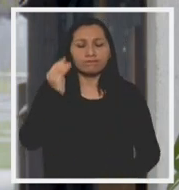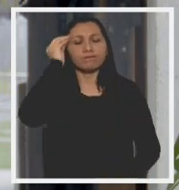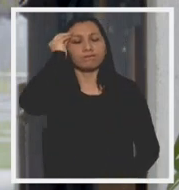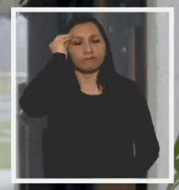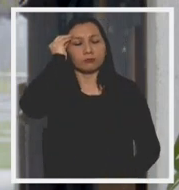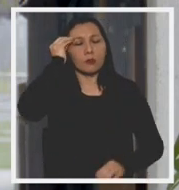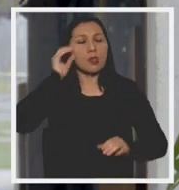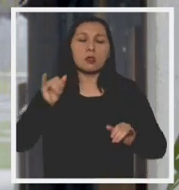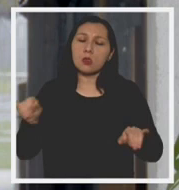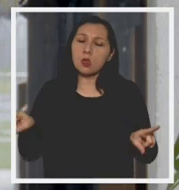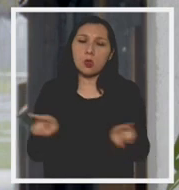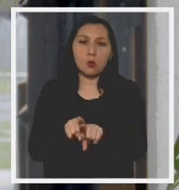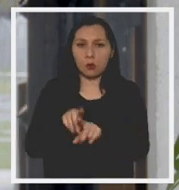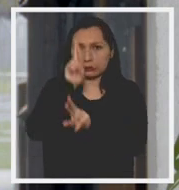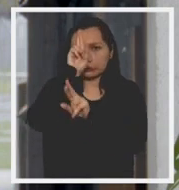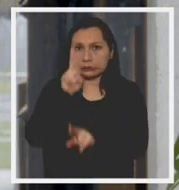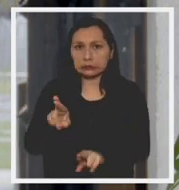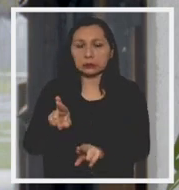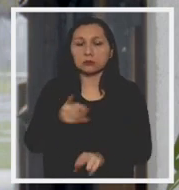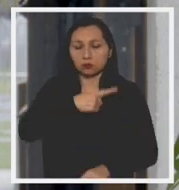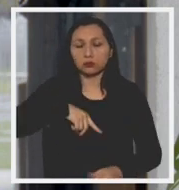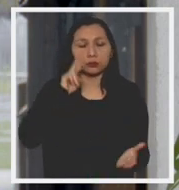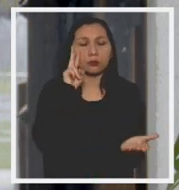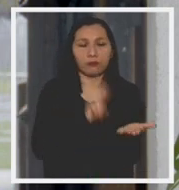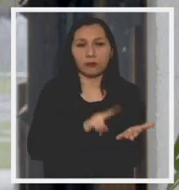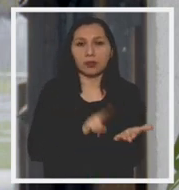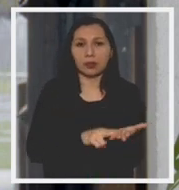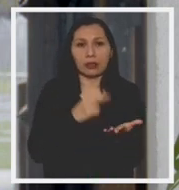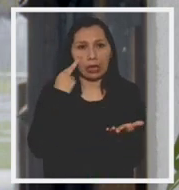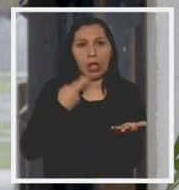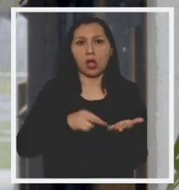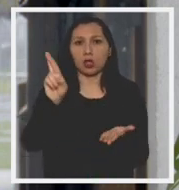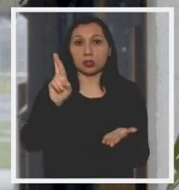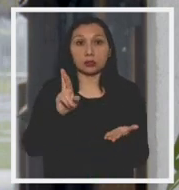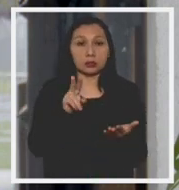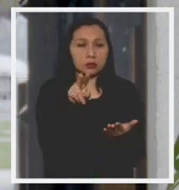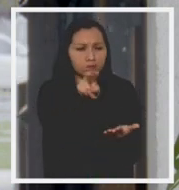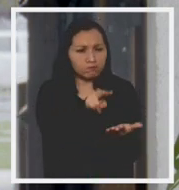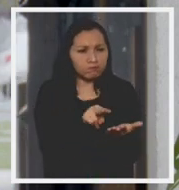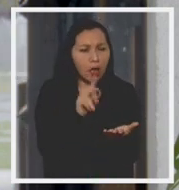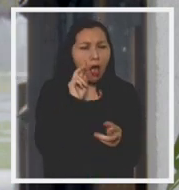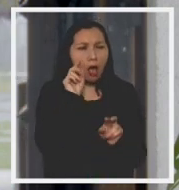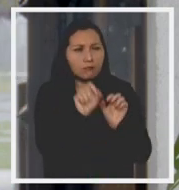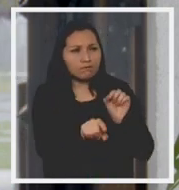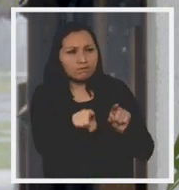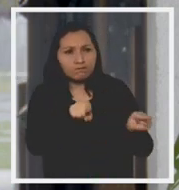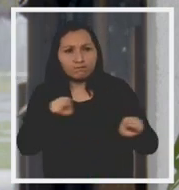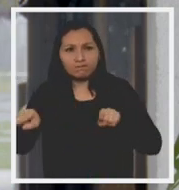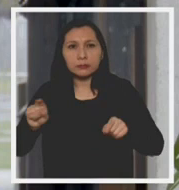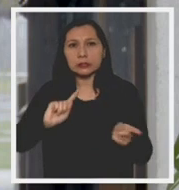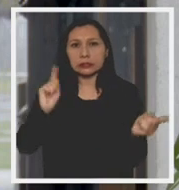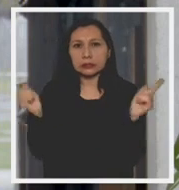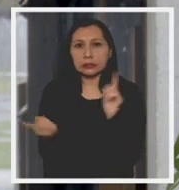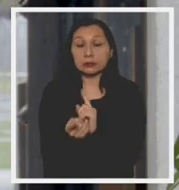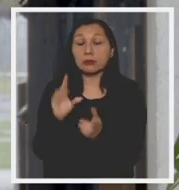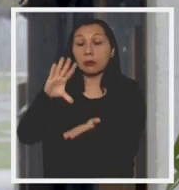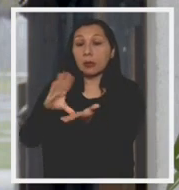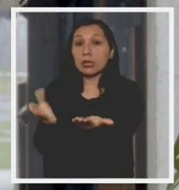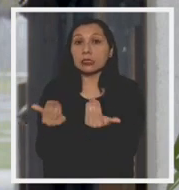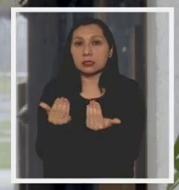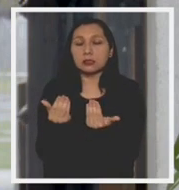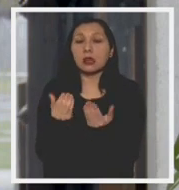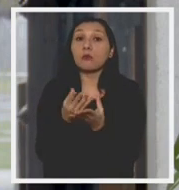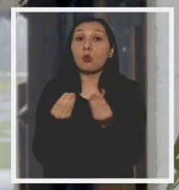en consistencia porque reconocemos que nuestra lectura de los cambios sociales que el país necesita